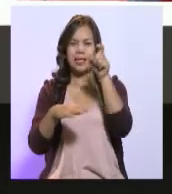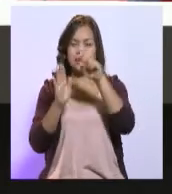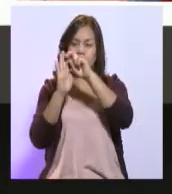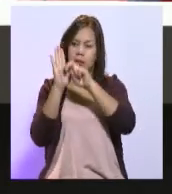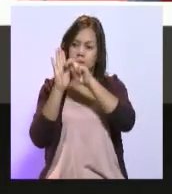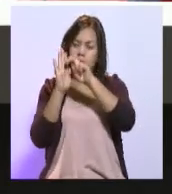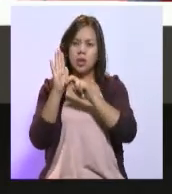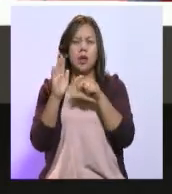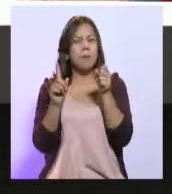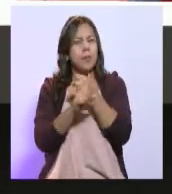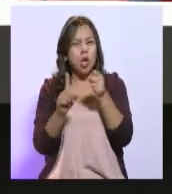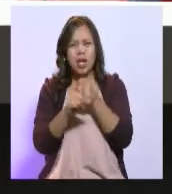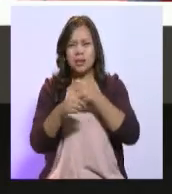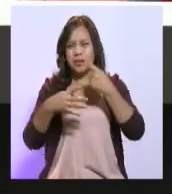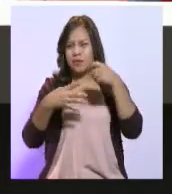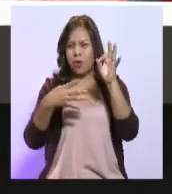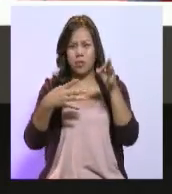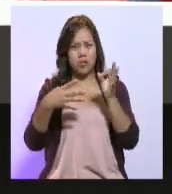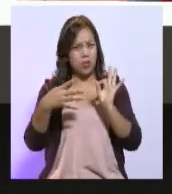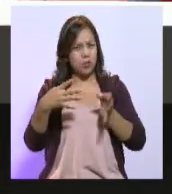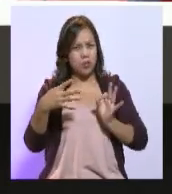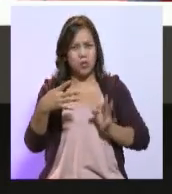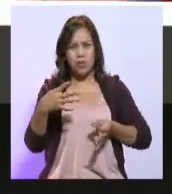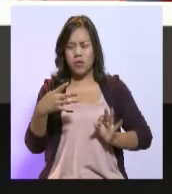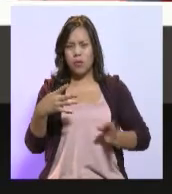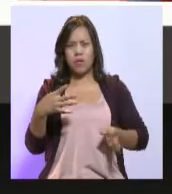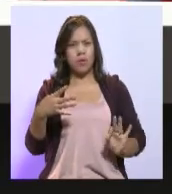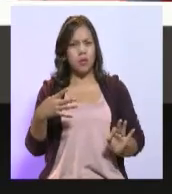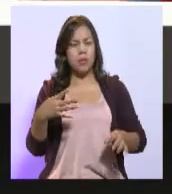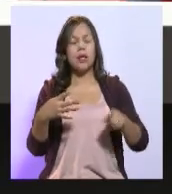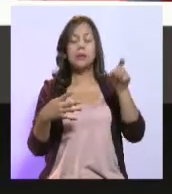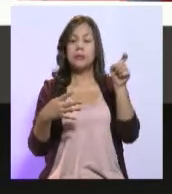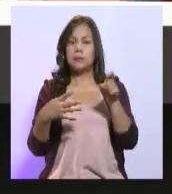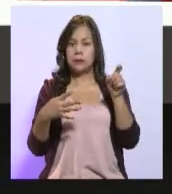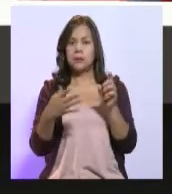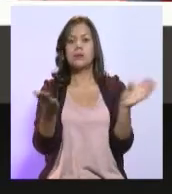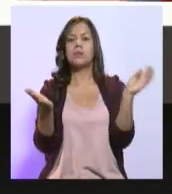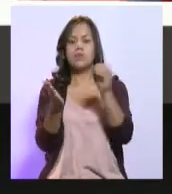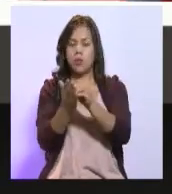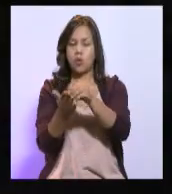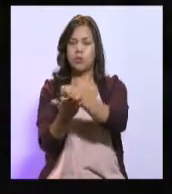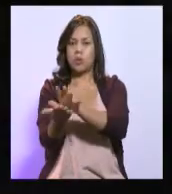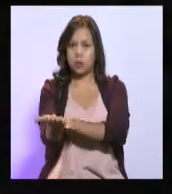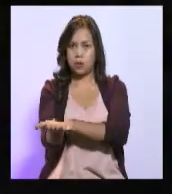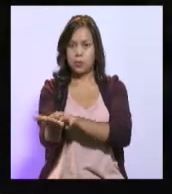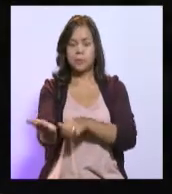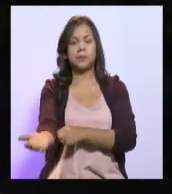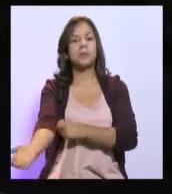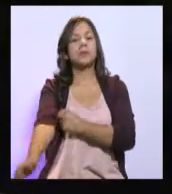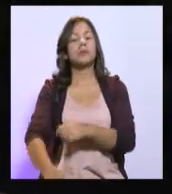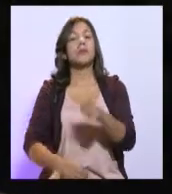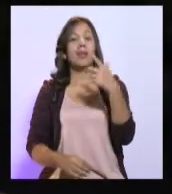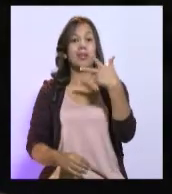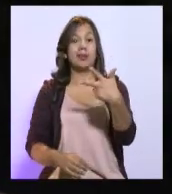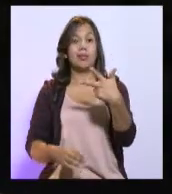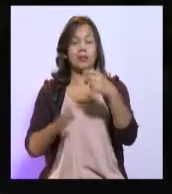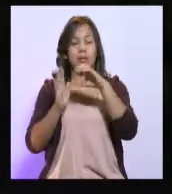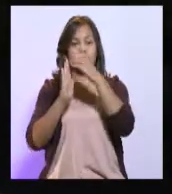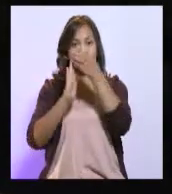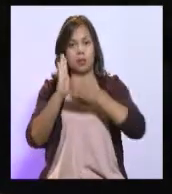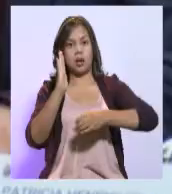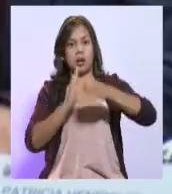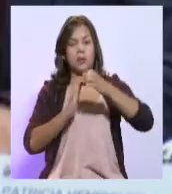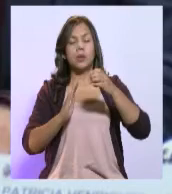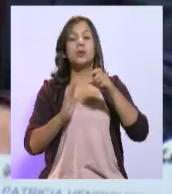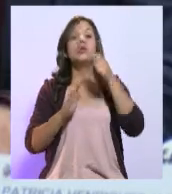tipo de violencia del que la mujer es víctima desde los servicios de salud. Son tres capítulos sobre salud sexual y